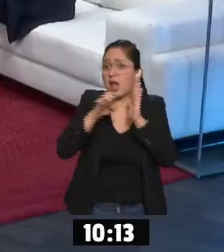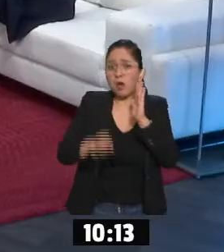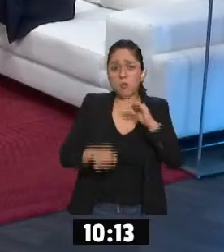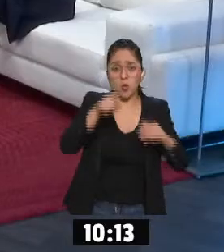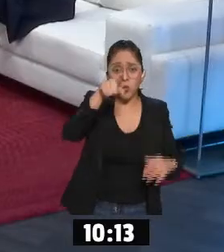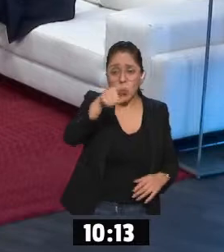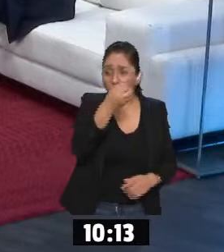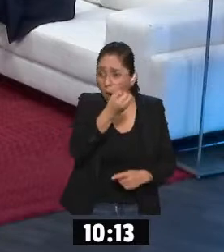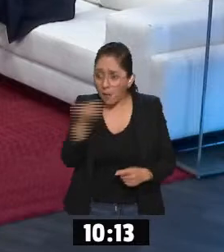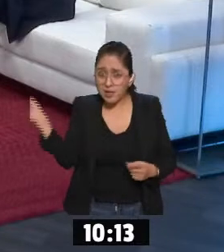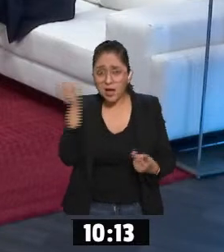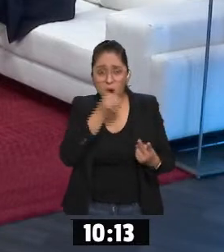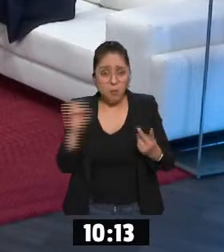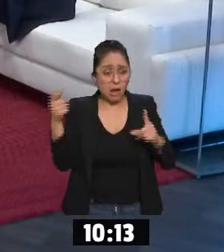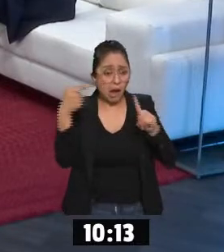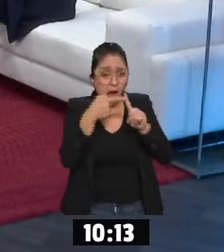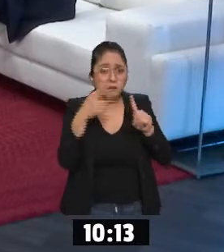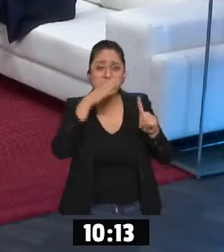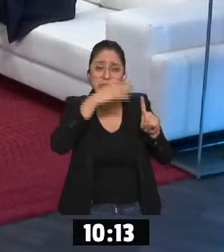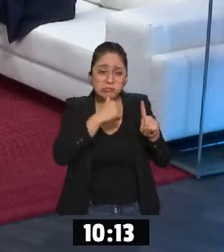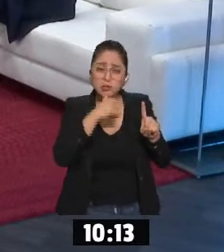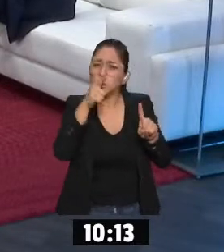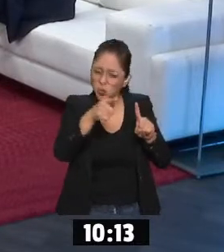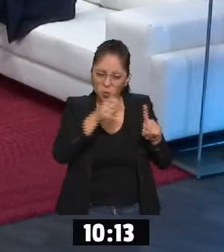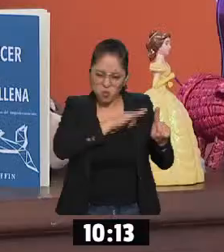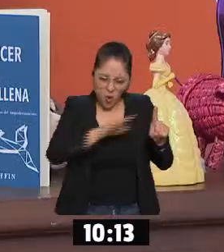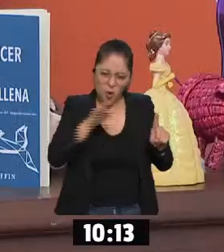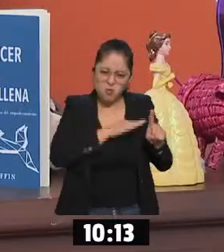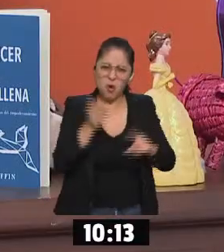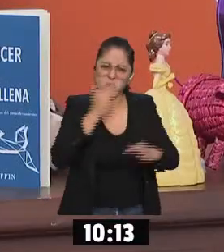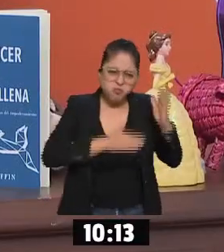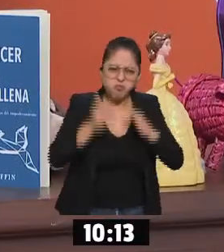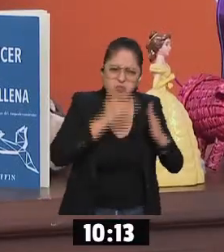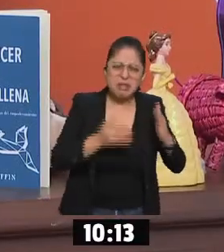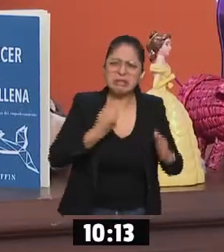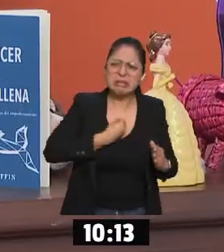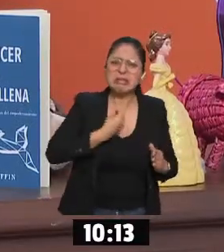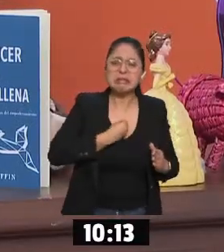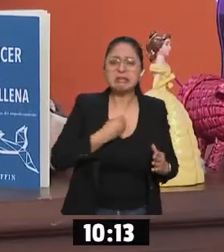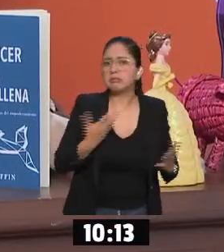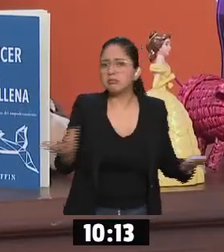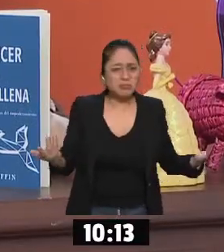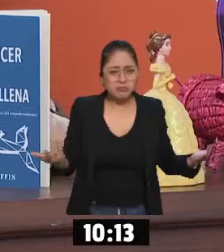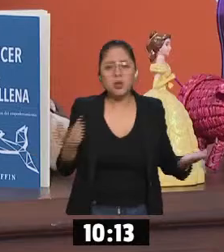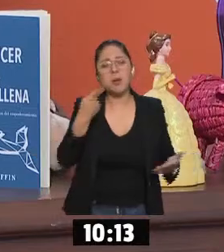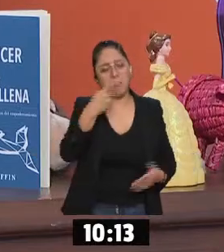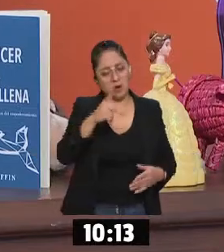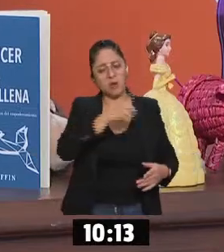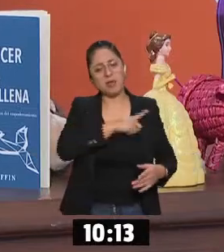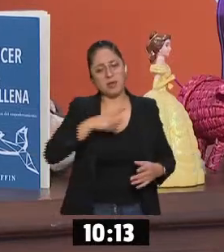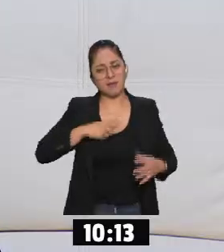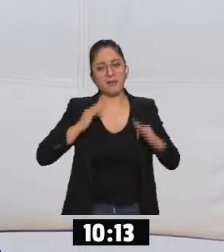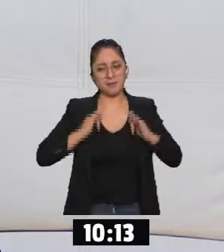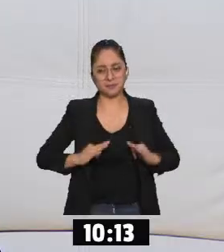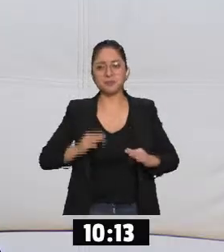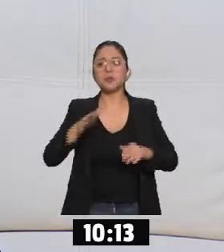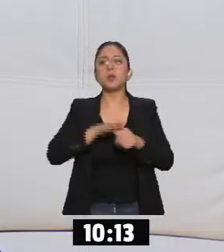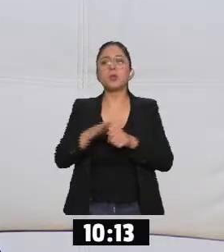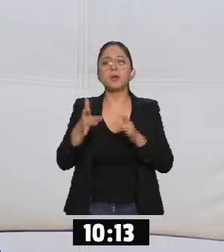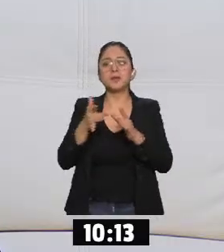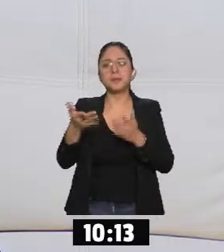al imposible, ¿eh? O sea, desde ahí partamos y relájense. Tus redes, compañera. Mis redes